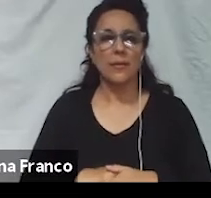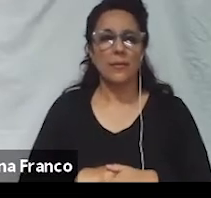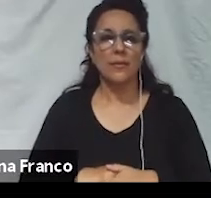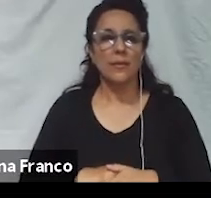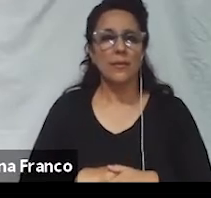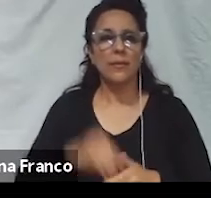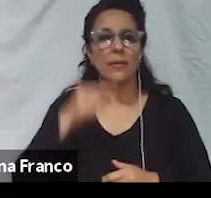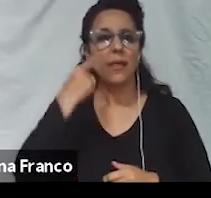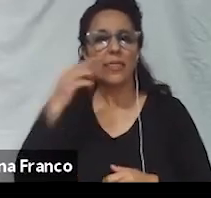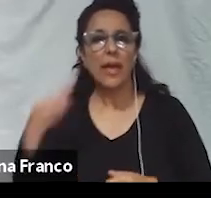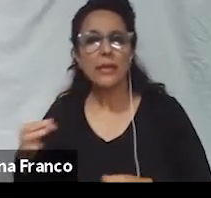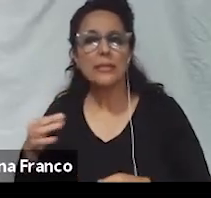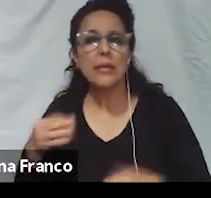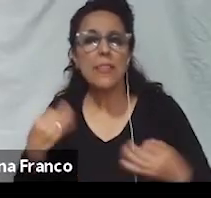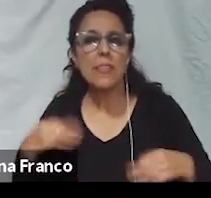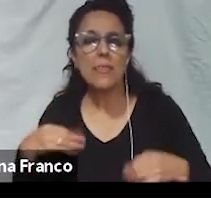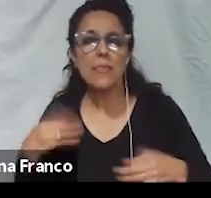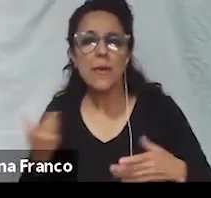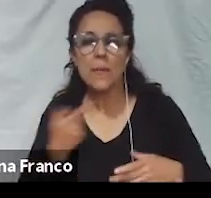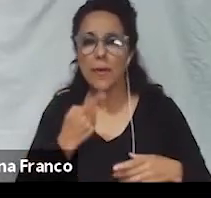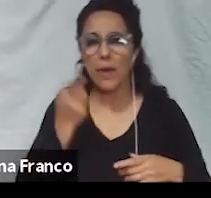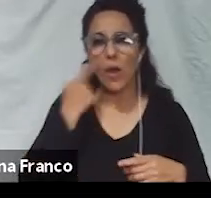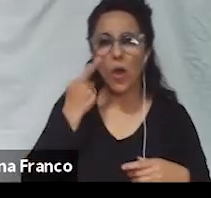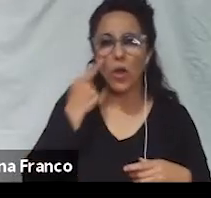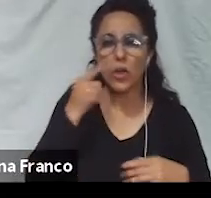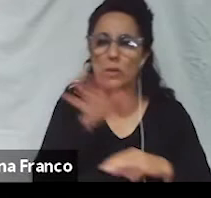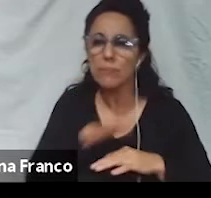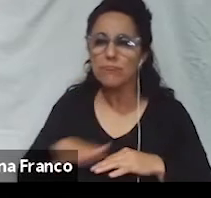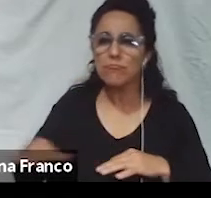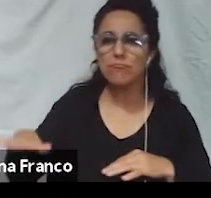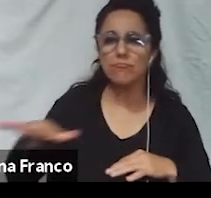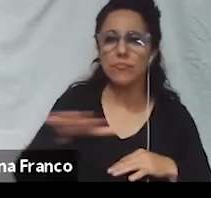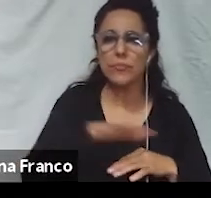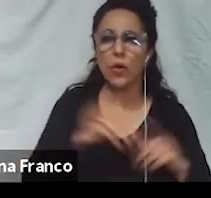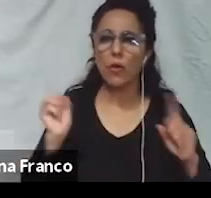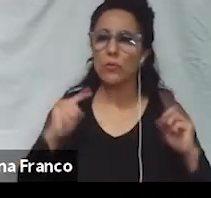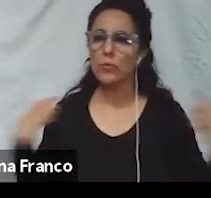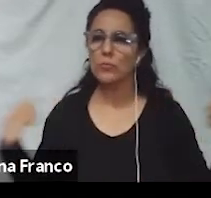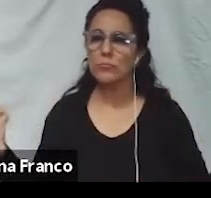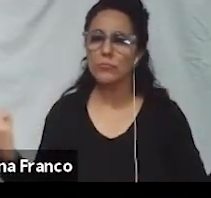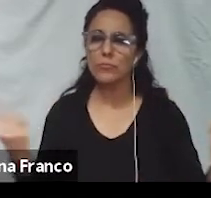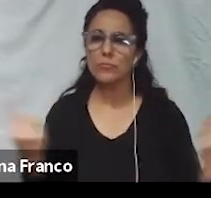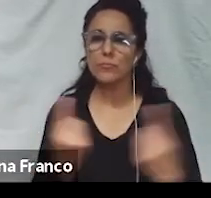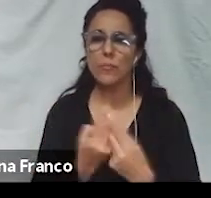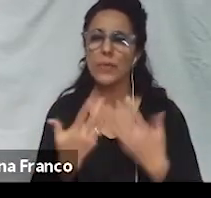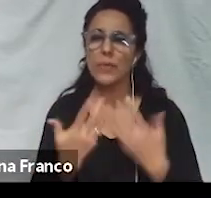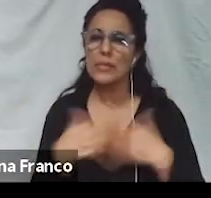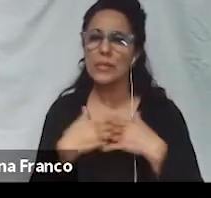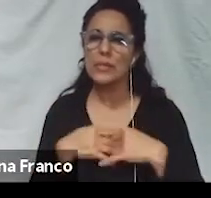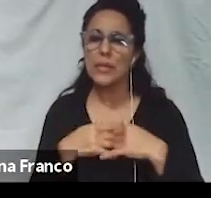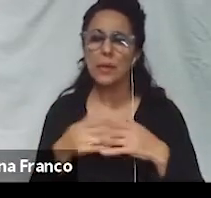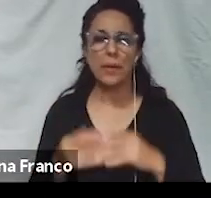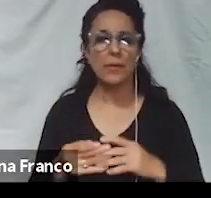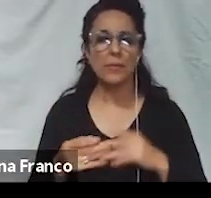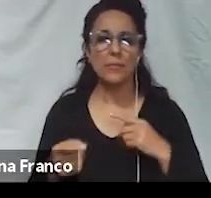un tester tiene que saber y conocer diferentes entornos. Esto es, mientras más